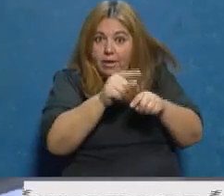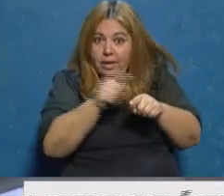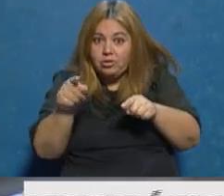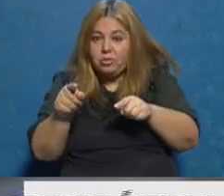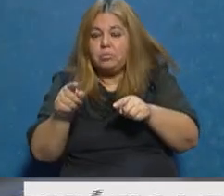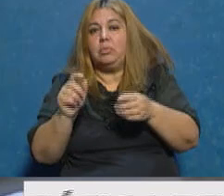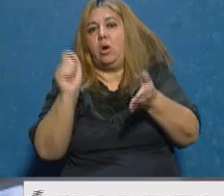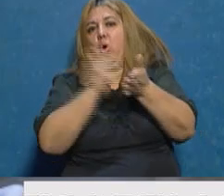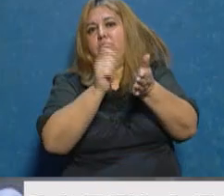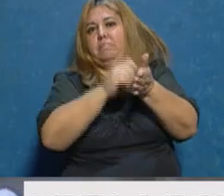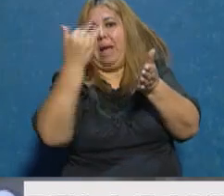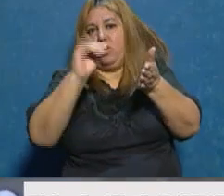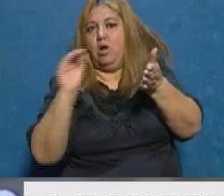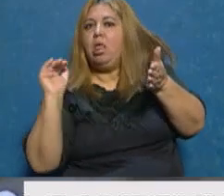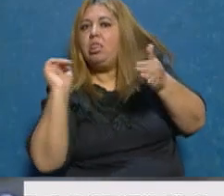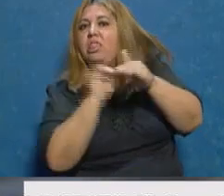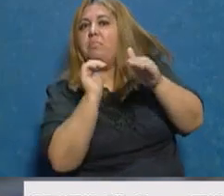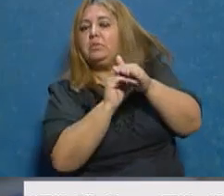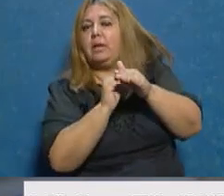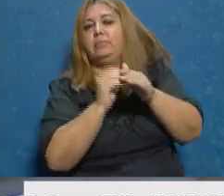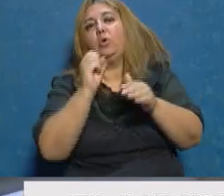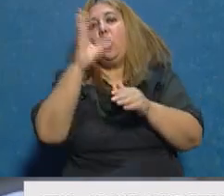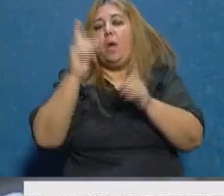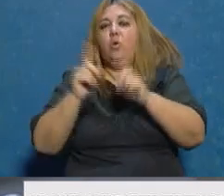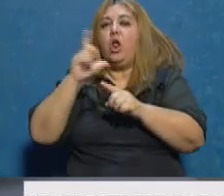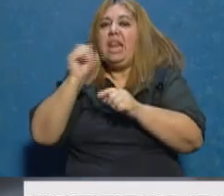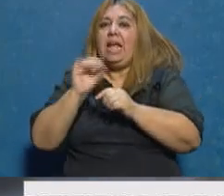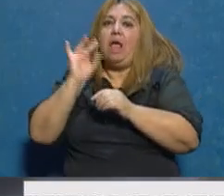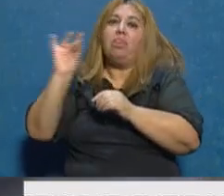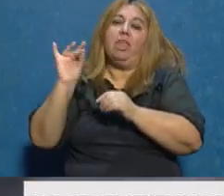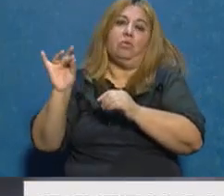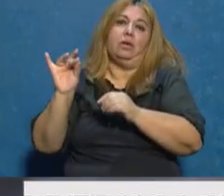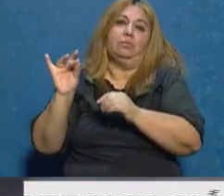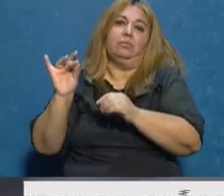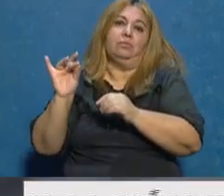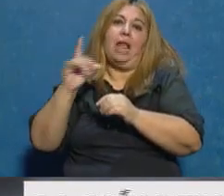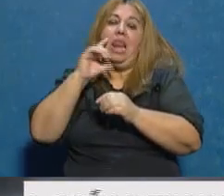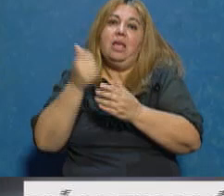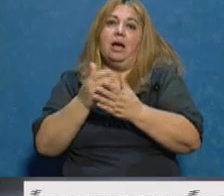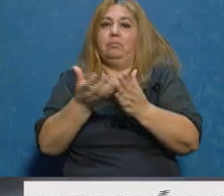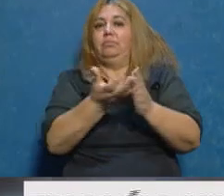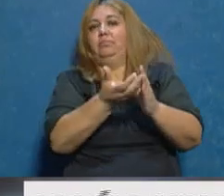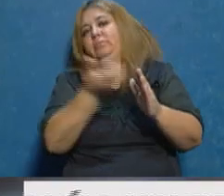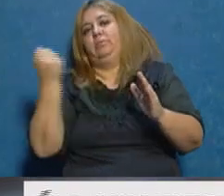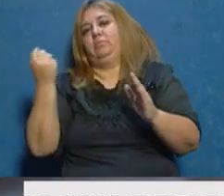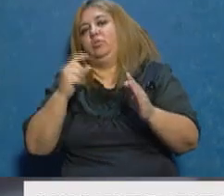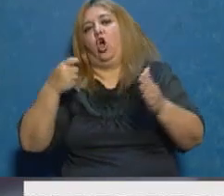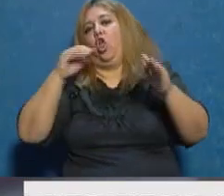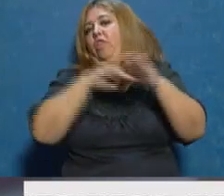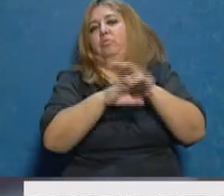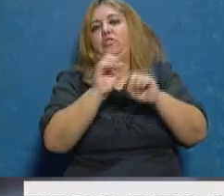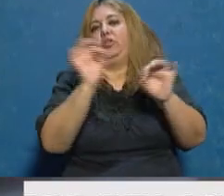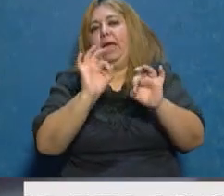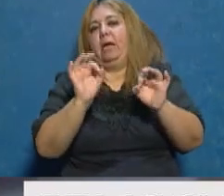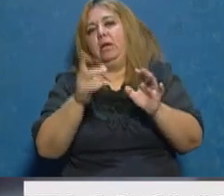corrientes, habían clubes que tenían deuda con la liga y bueno, le absorbió ese dinero que realmente